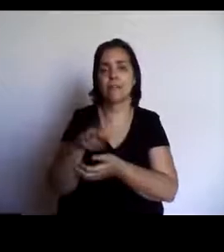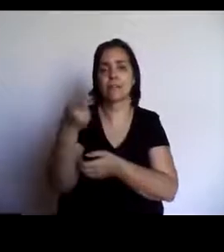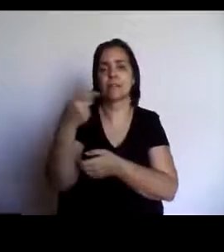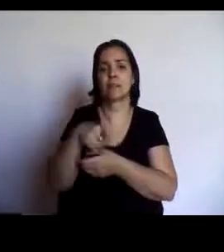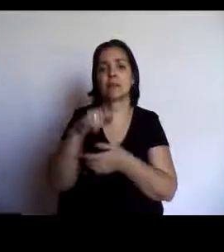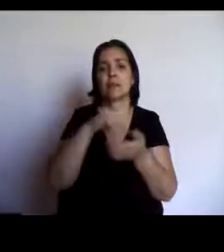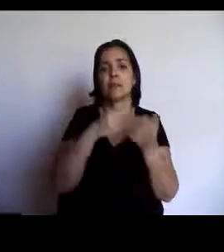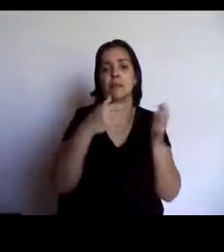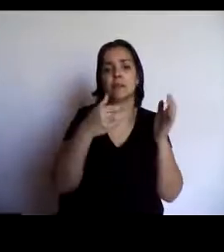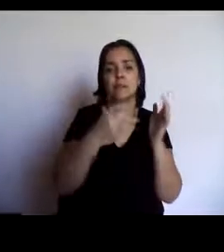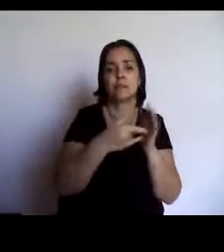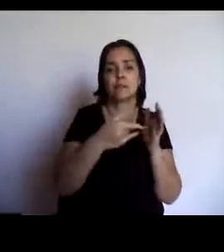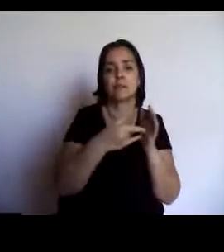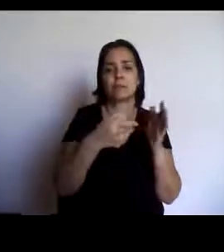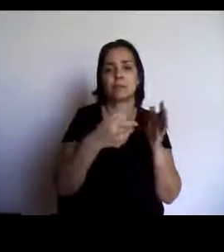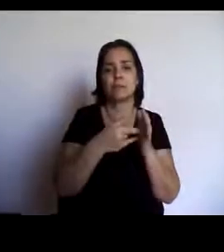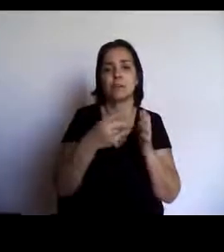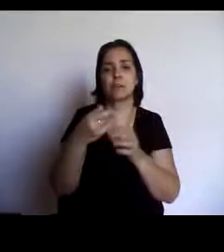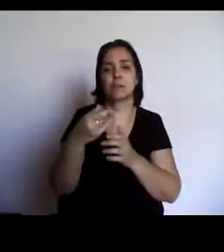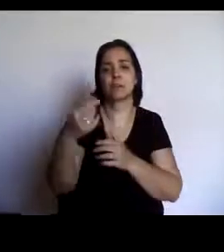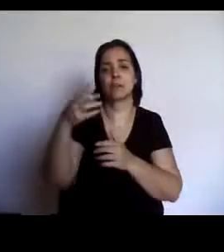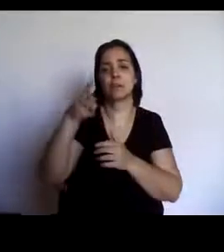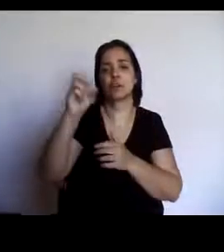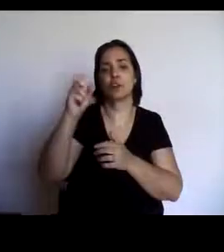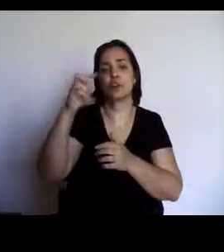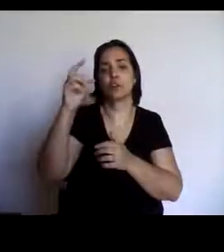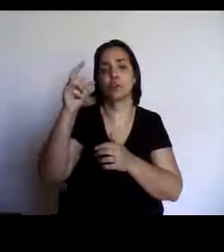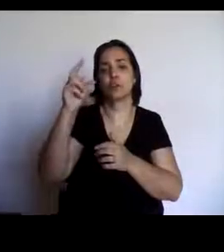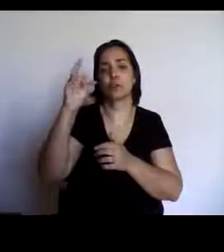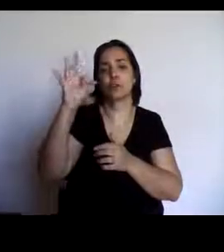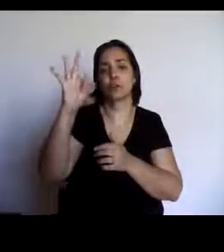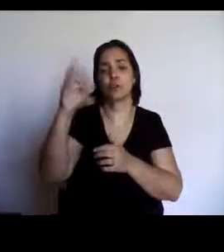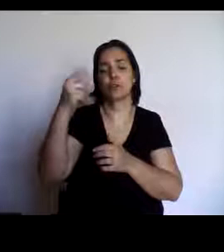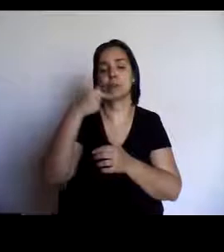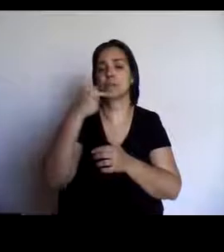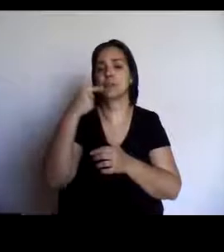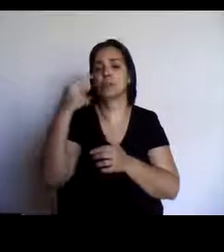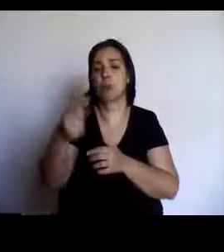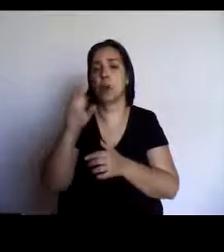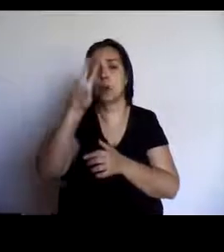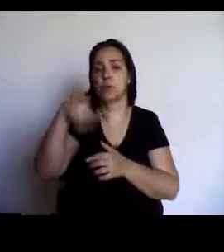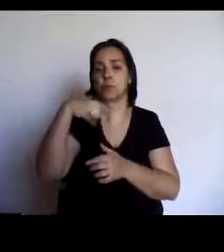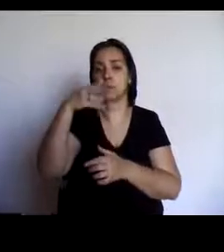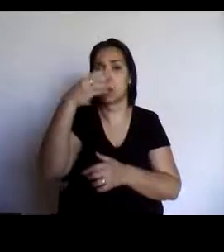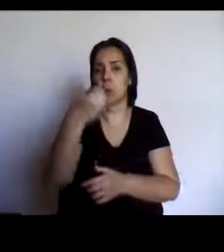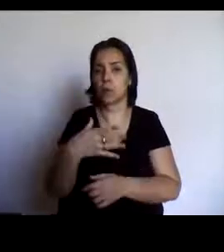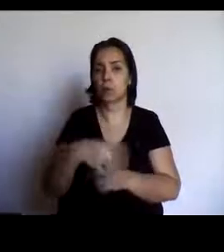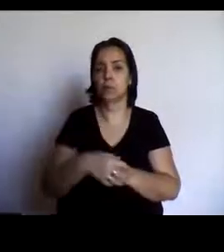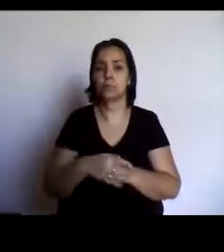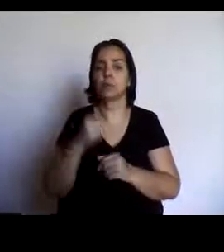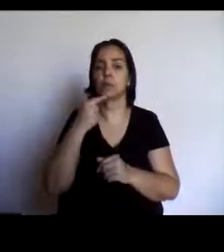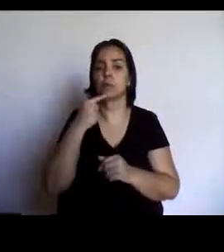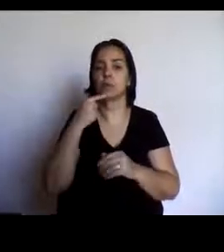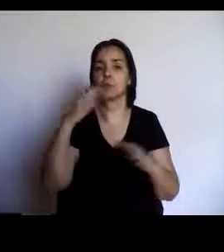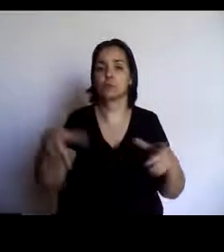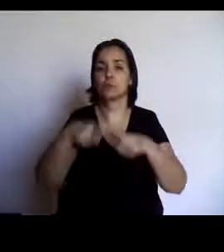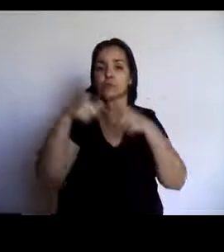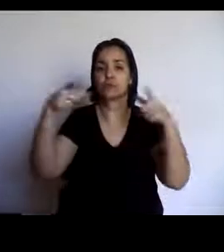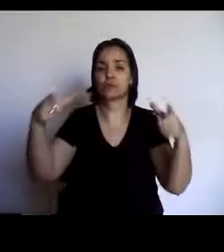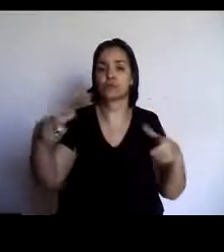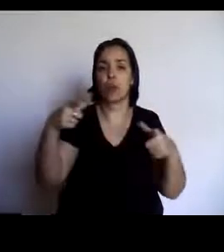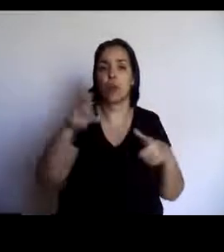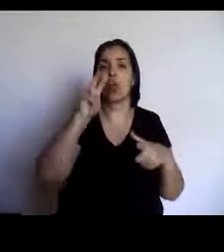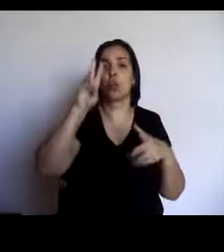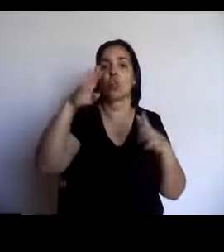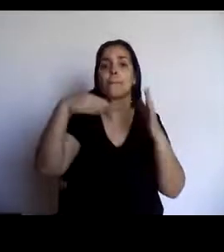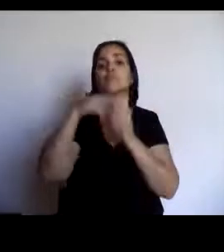y RETALER en sus distintas fases, que también tuvieron bastante buenos resultados. Esto por un volumen de 2 millones y medio de